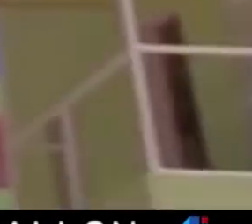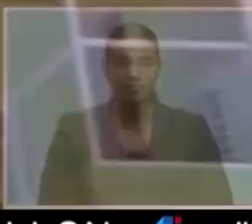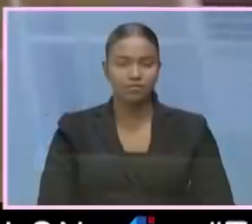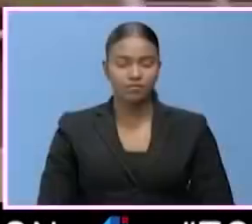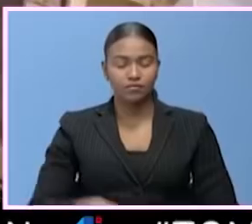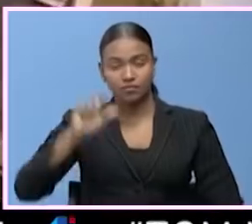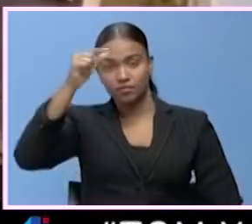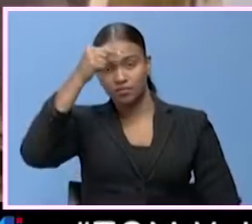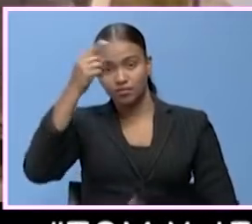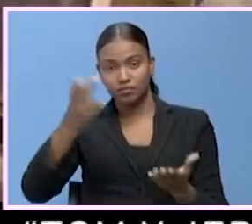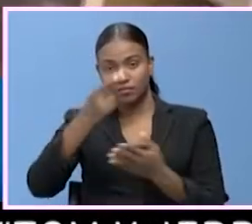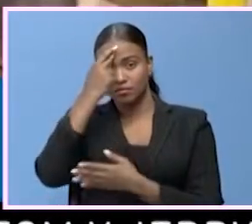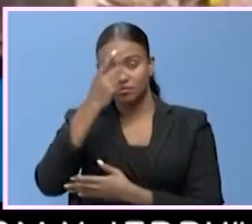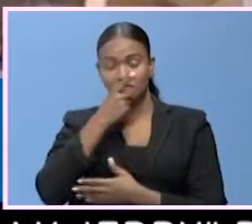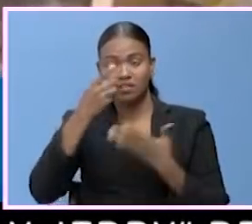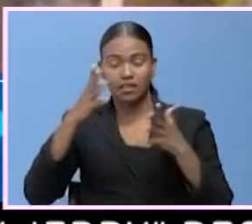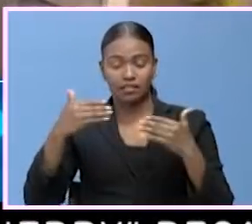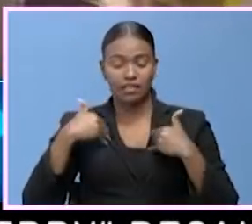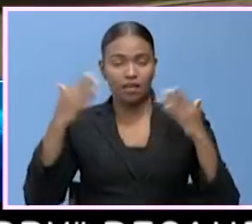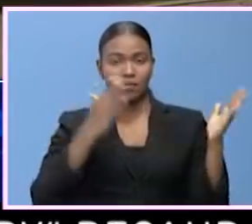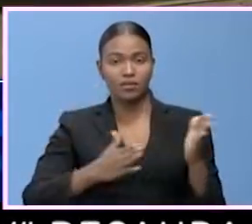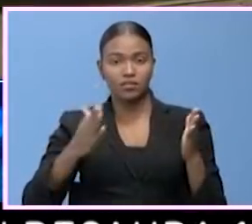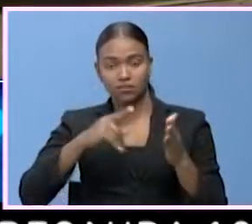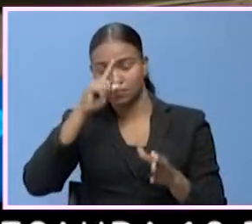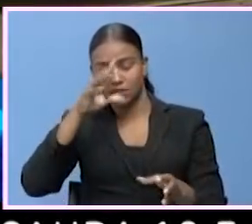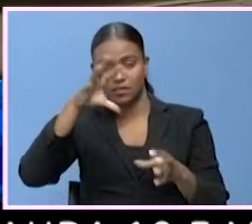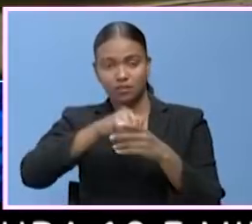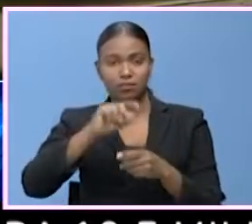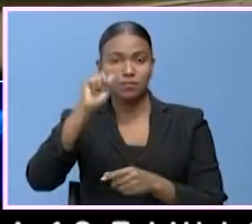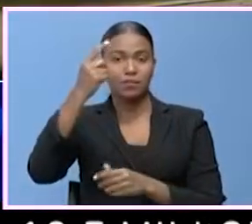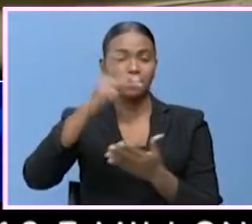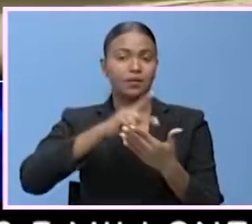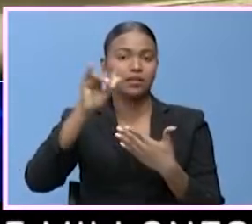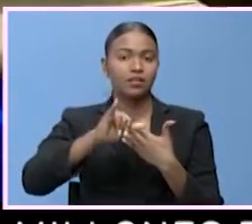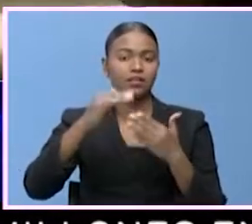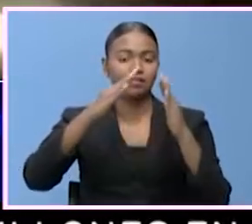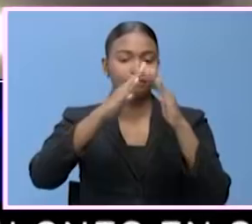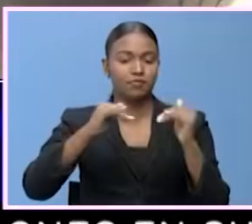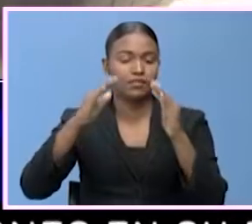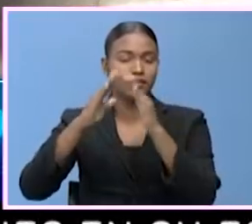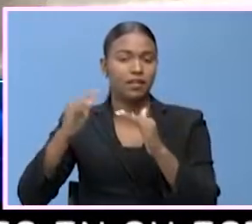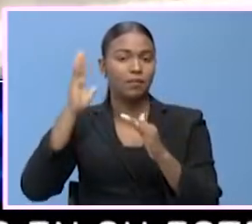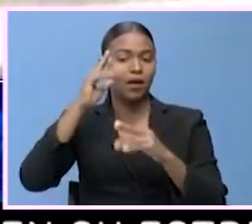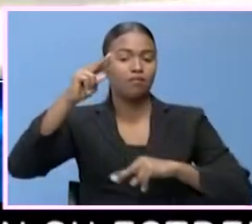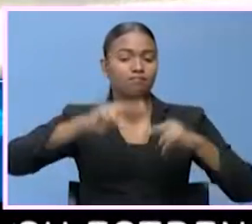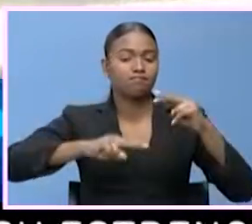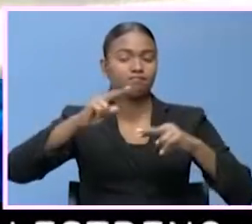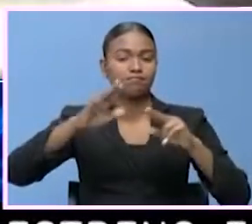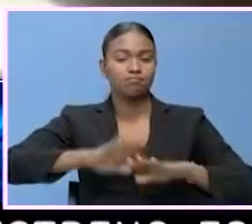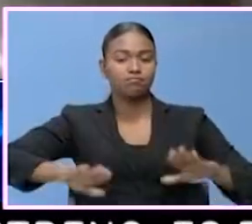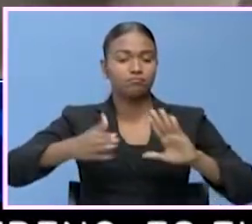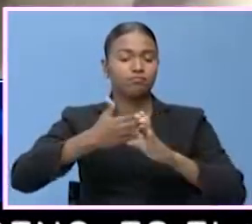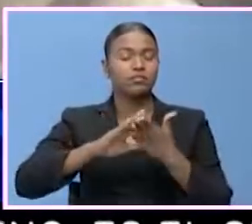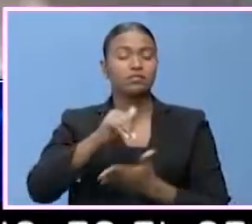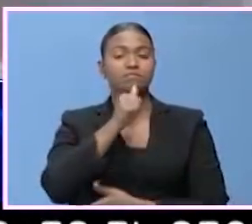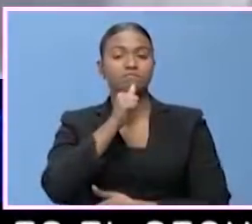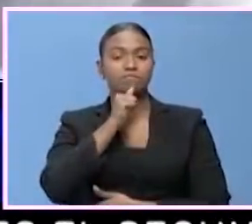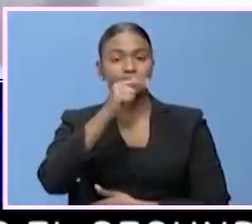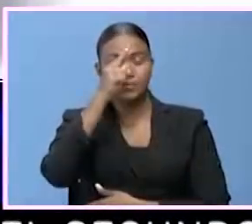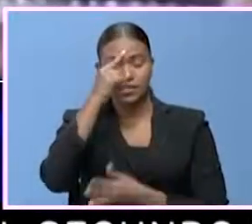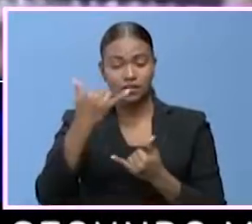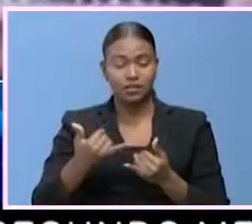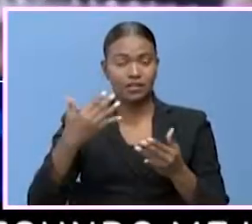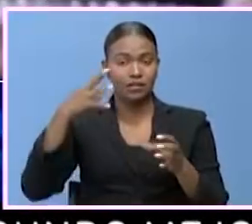El gobierno dominicano ya está en proceso de inclusión del primer proyecto habitacional que está construyendo el sector privado para que